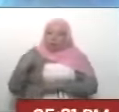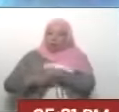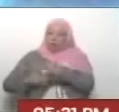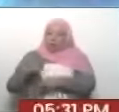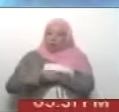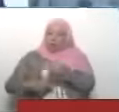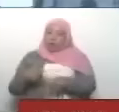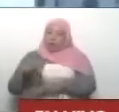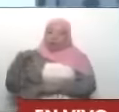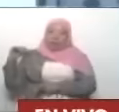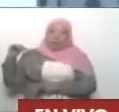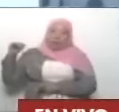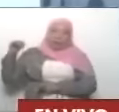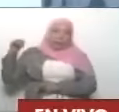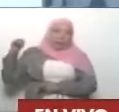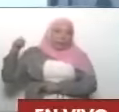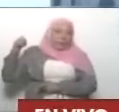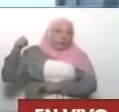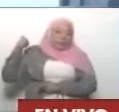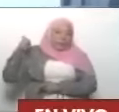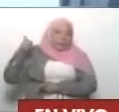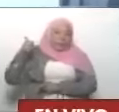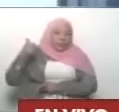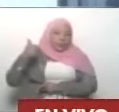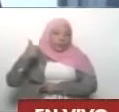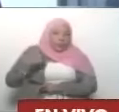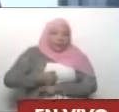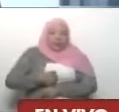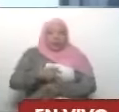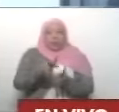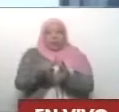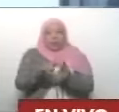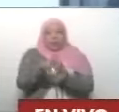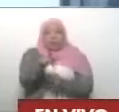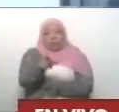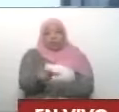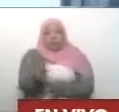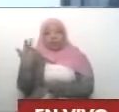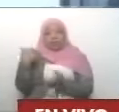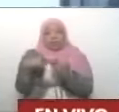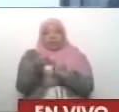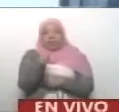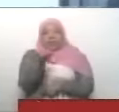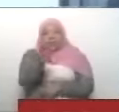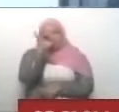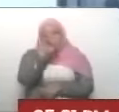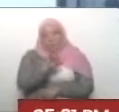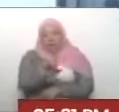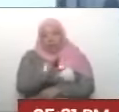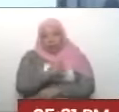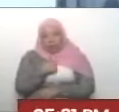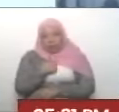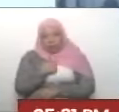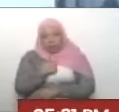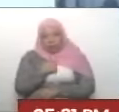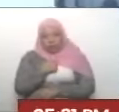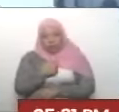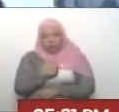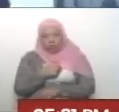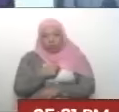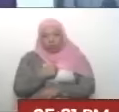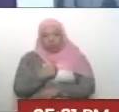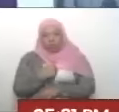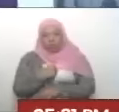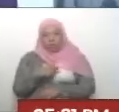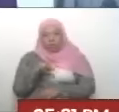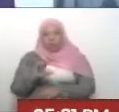revolucionario de toda la vida. Yo conocí a Alexis Corredor cuando yo tenía 14 años. Él era